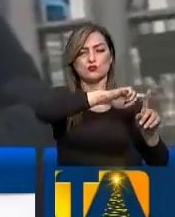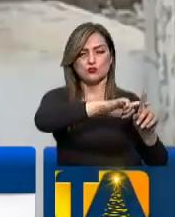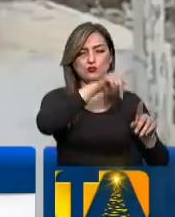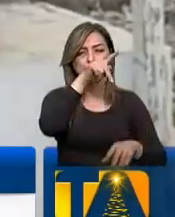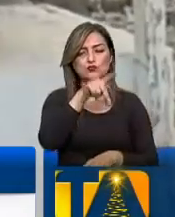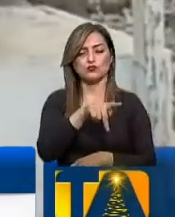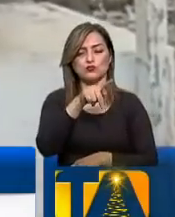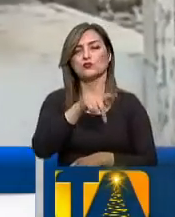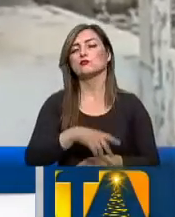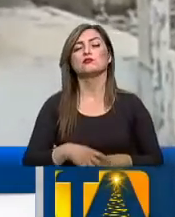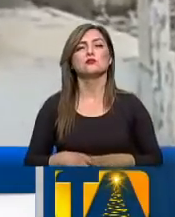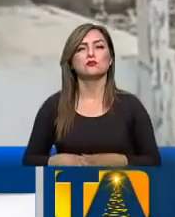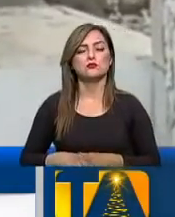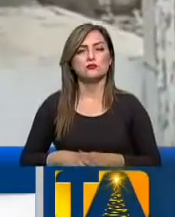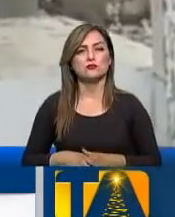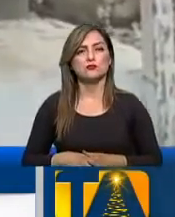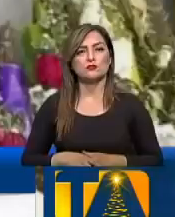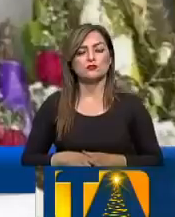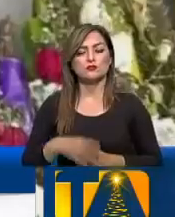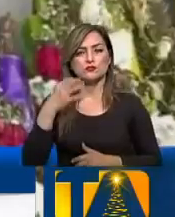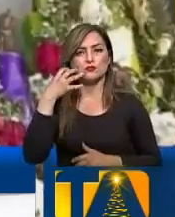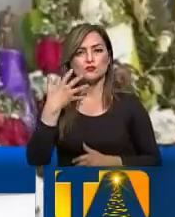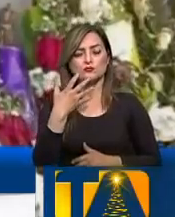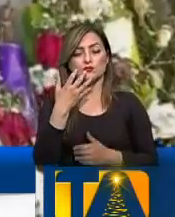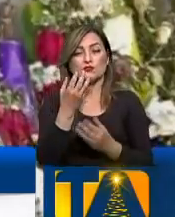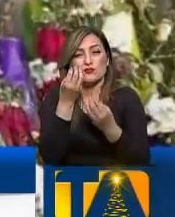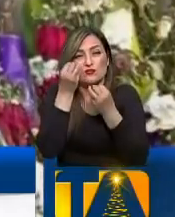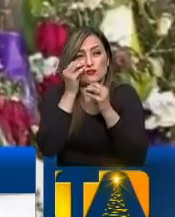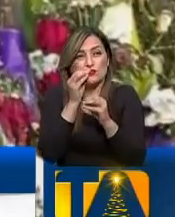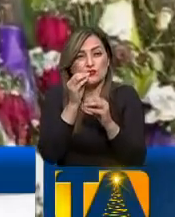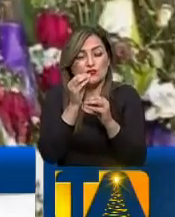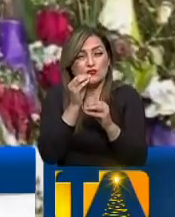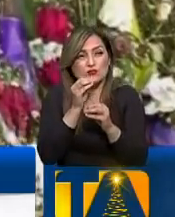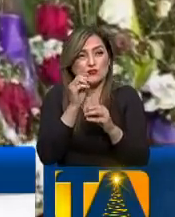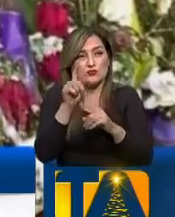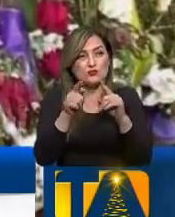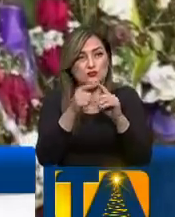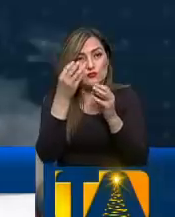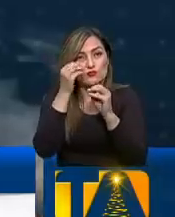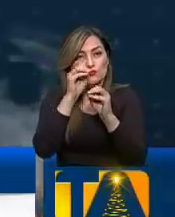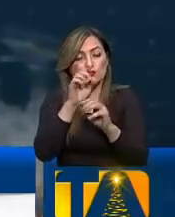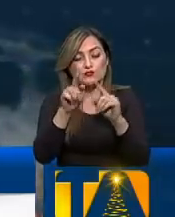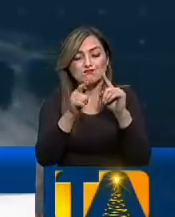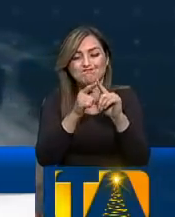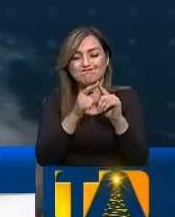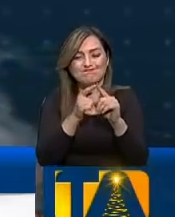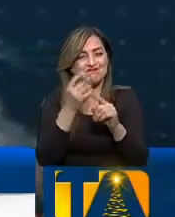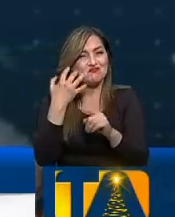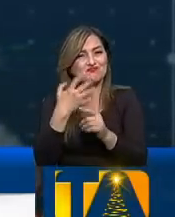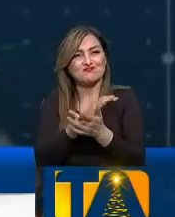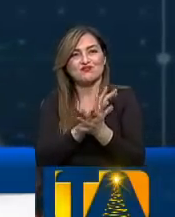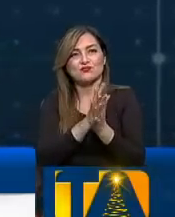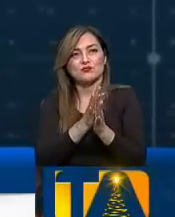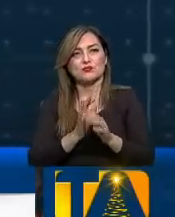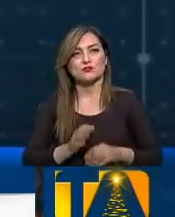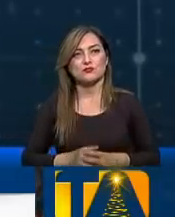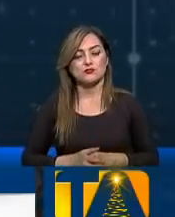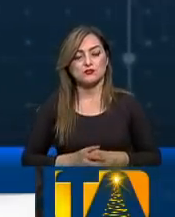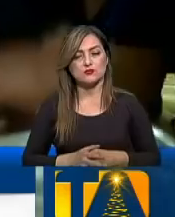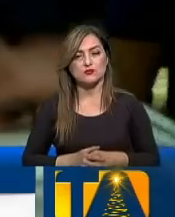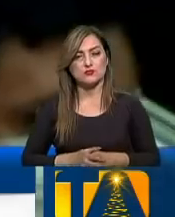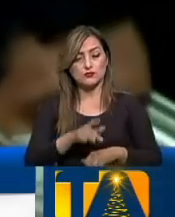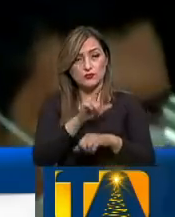en el cementerio de Pedernales. No hay fecha definida para conocer los resultados de esta segunda autopsia. Tentativamente el informe de